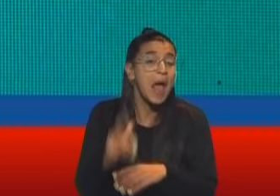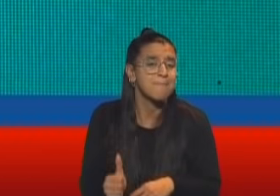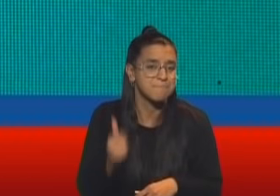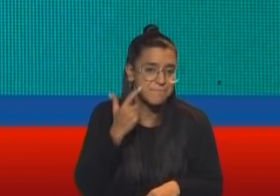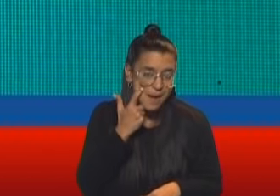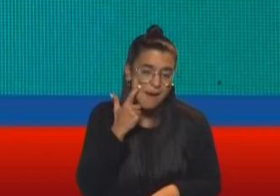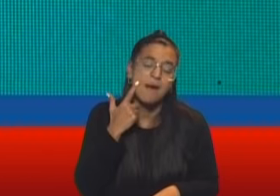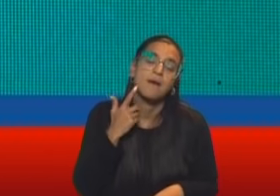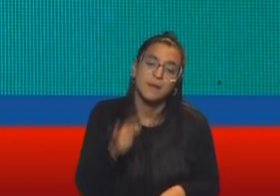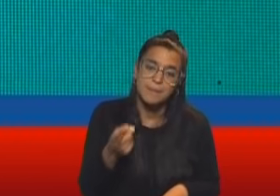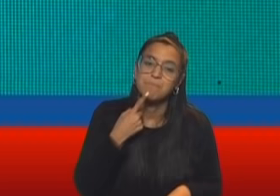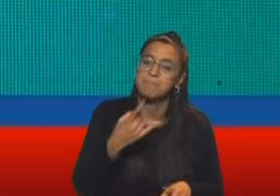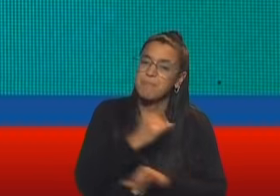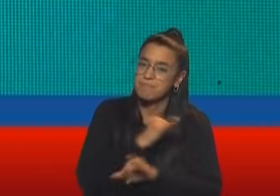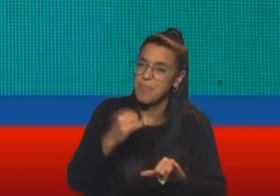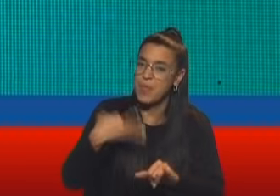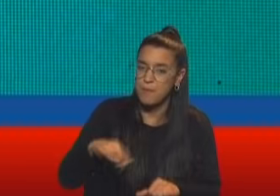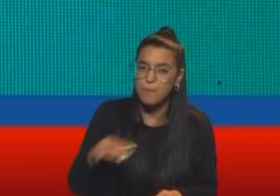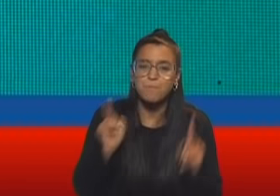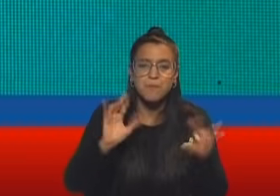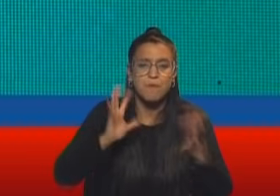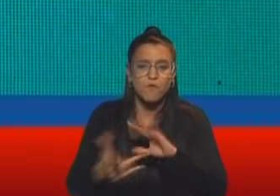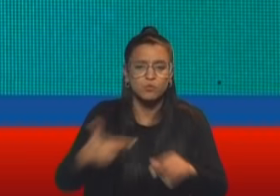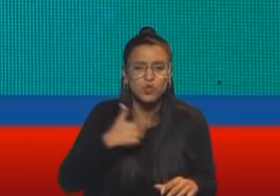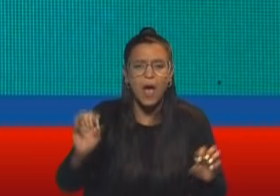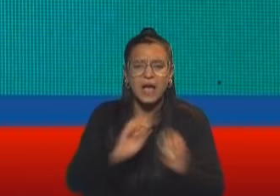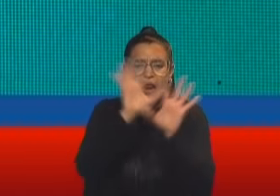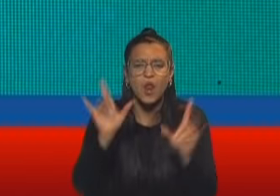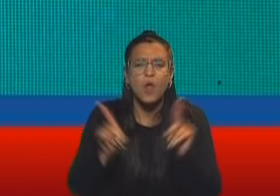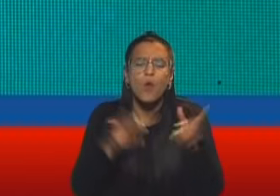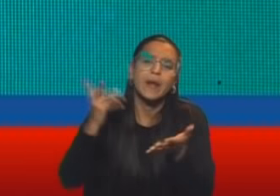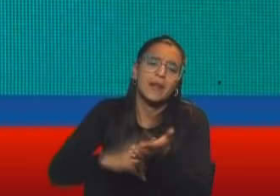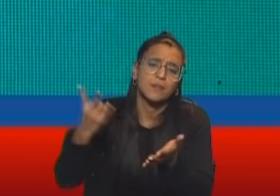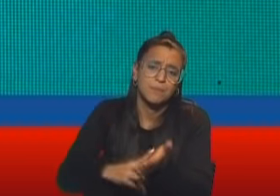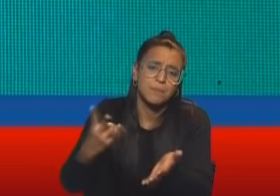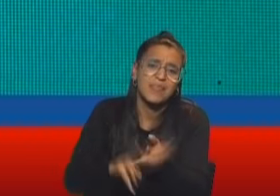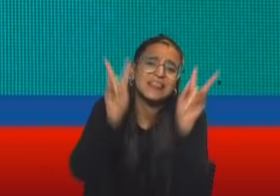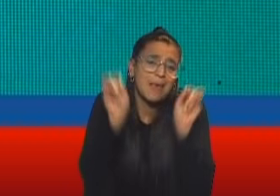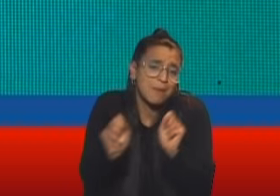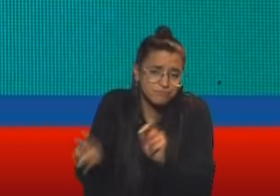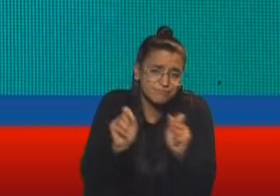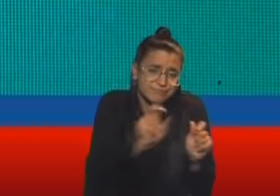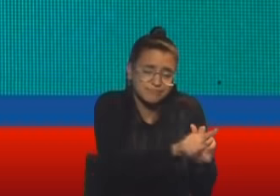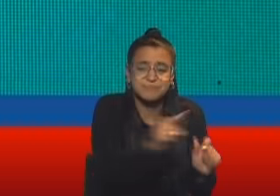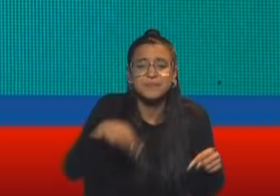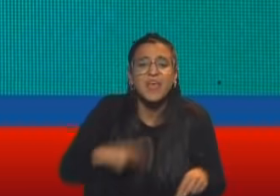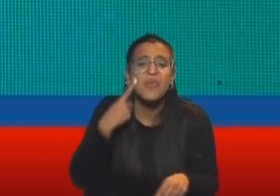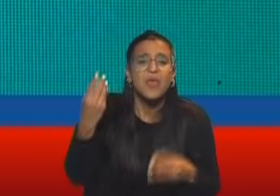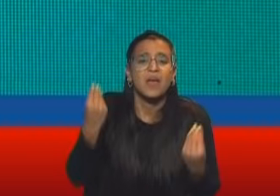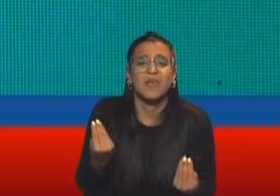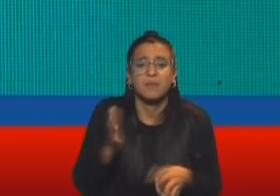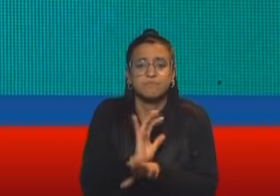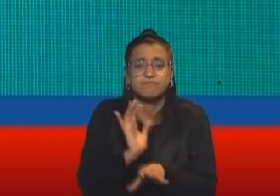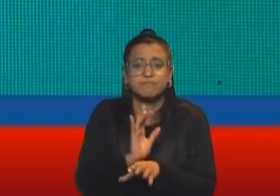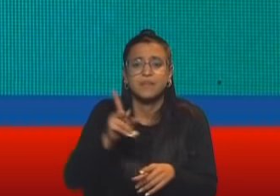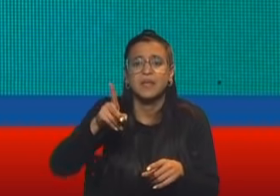esto es lo que hay que blanquear y decir de alguna manera, del mismo modo que yo aclaro también cada uno es reiterativo con sus propios temas. La idea de que los